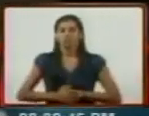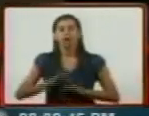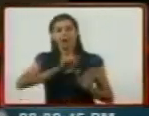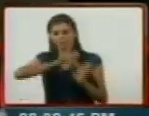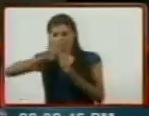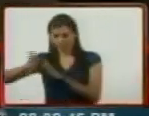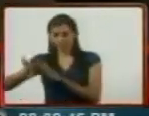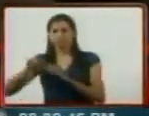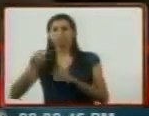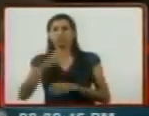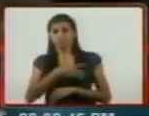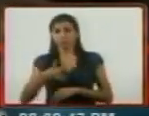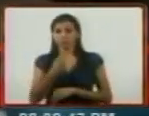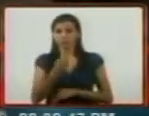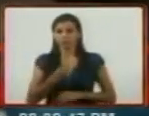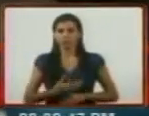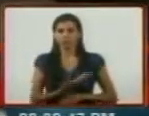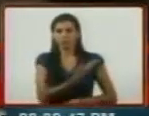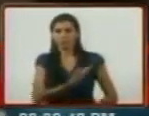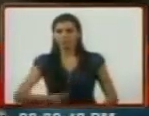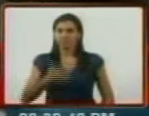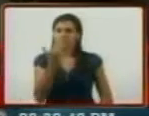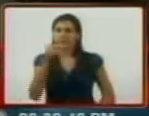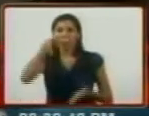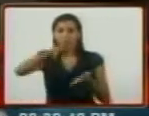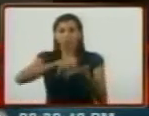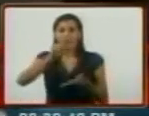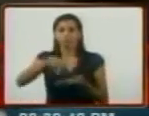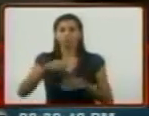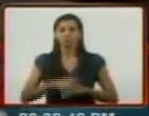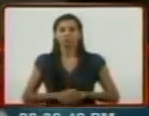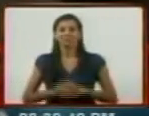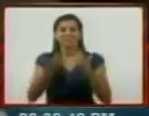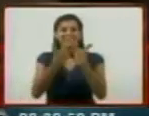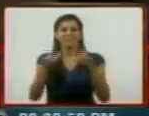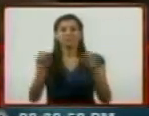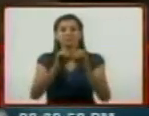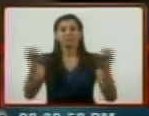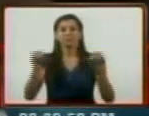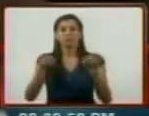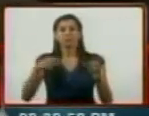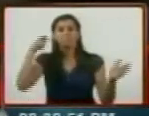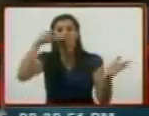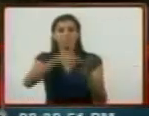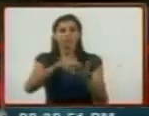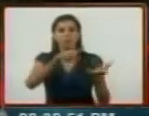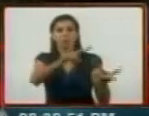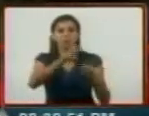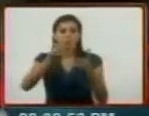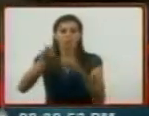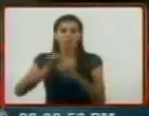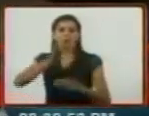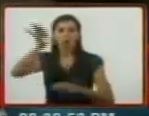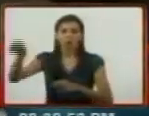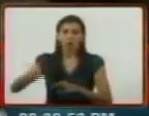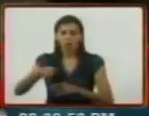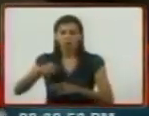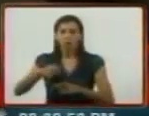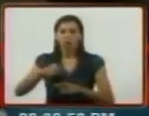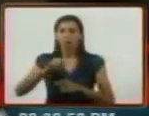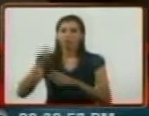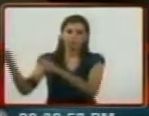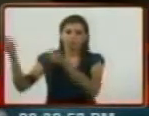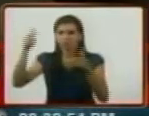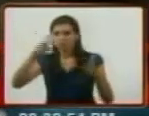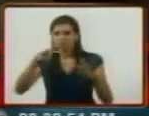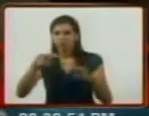reunión, que el presidente Nicolás Maduro aprobó hoy la exoneración del impuesto sobre la renta para la importación de los bienes de capital. Esto